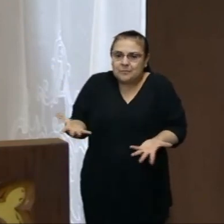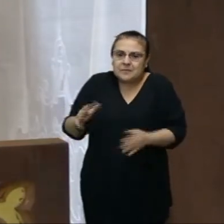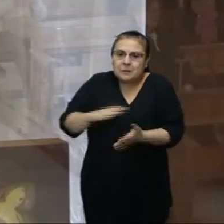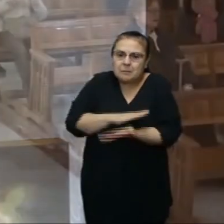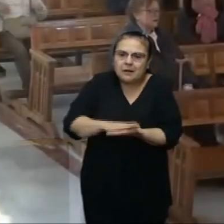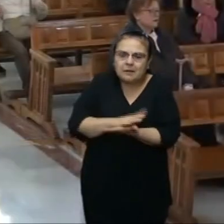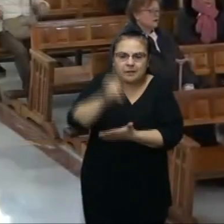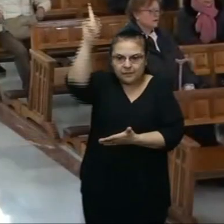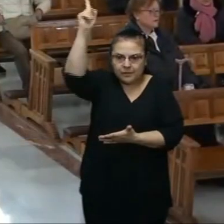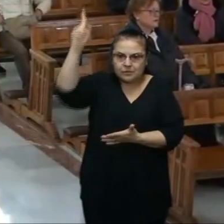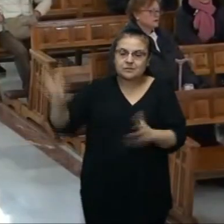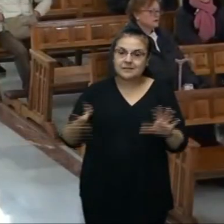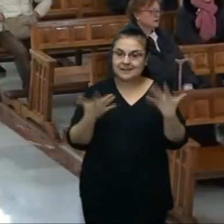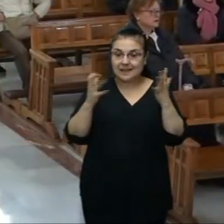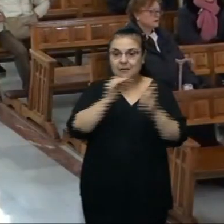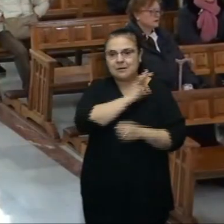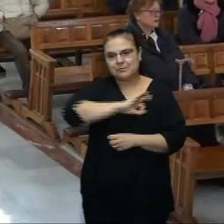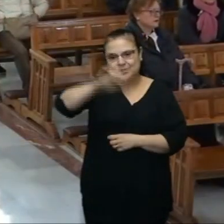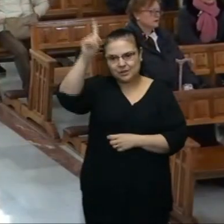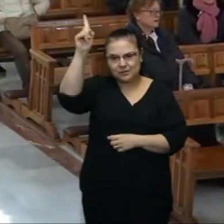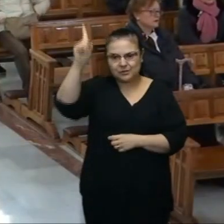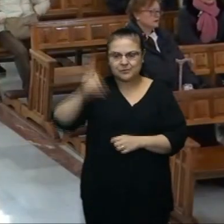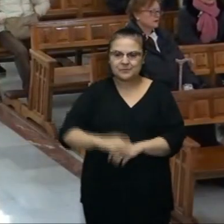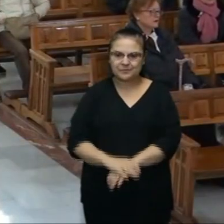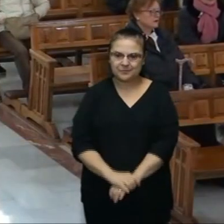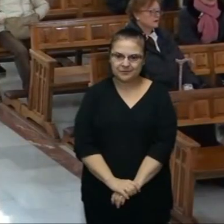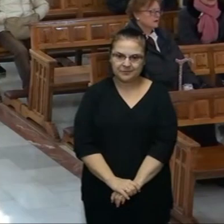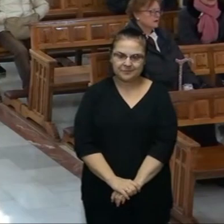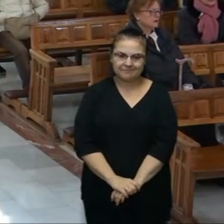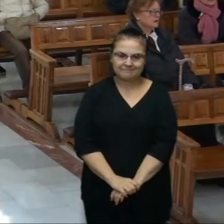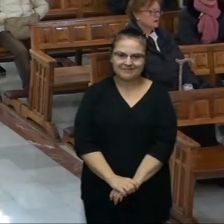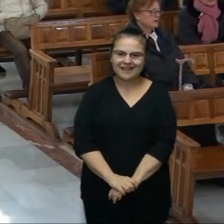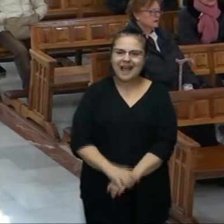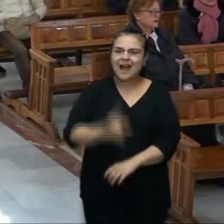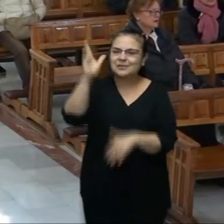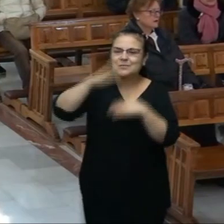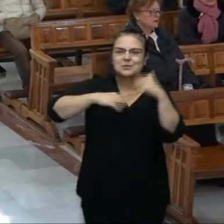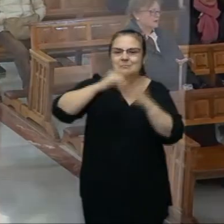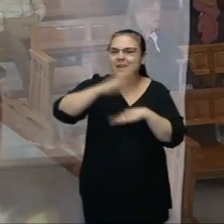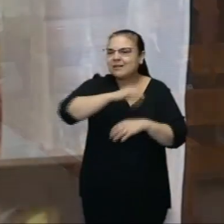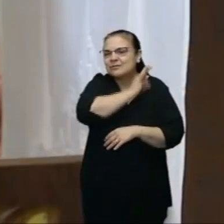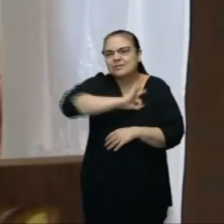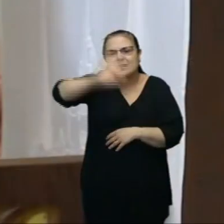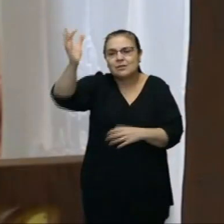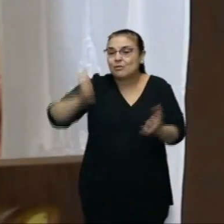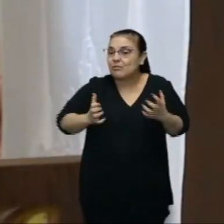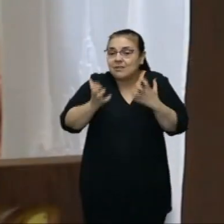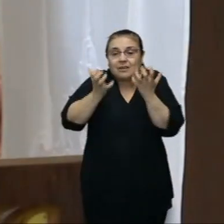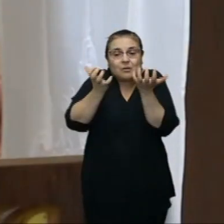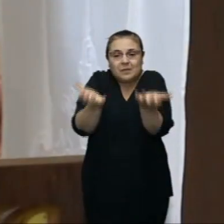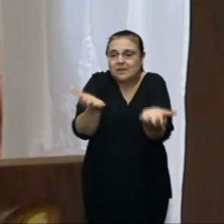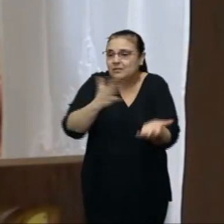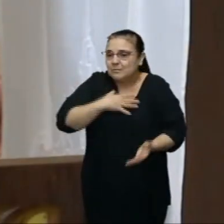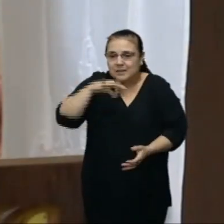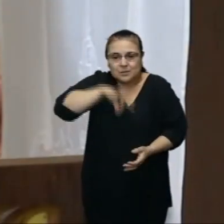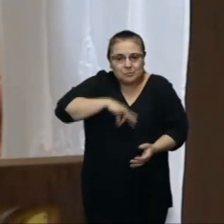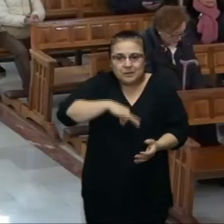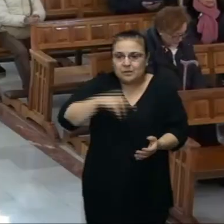Palabra de Dios. Te alabamos. A tus manos, Señor, encomiendo mi espíritu.